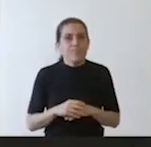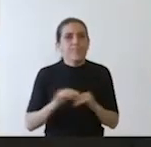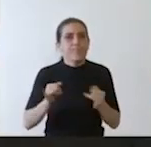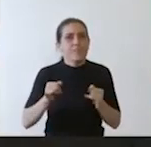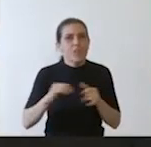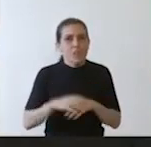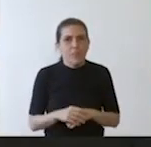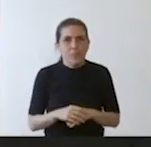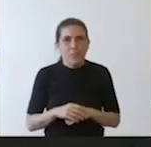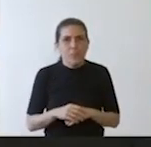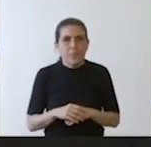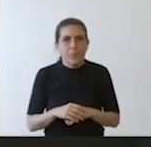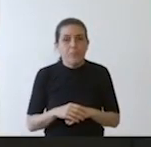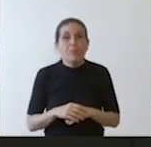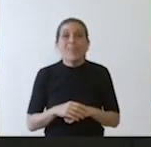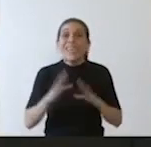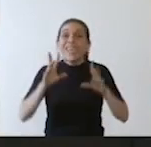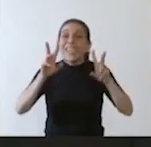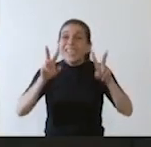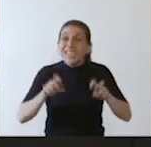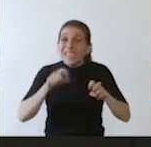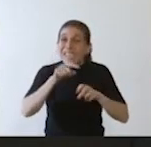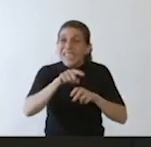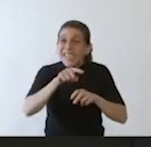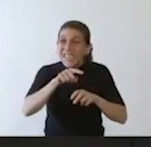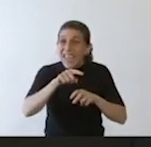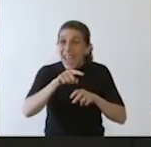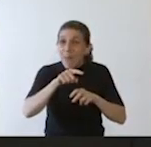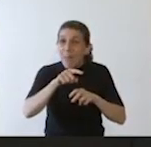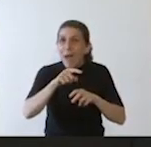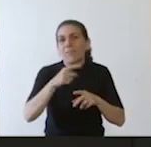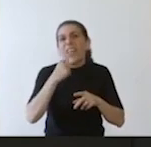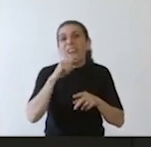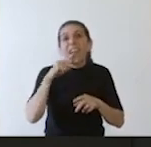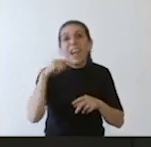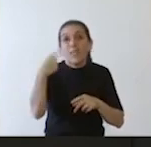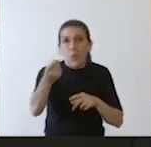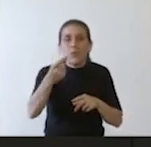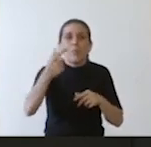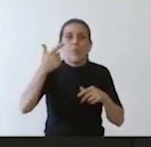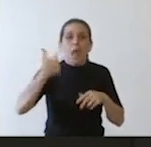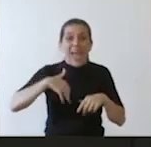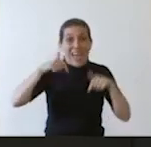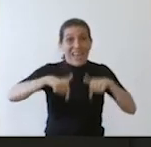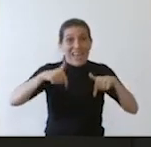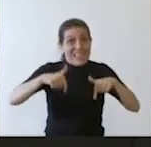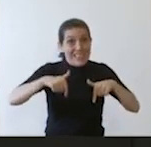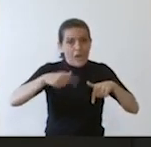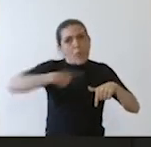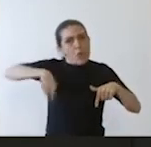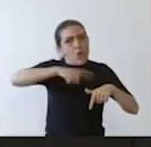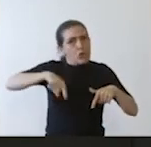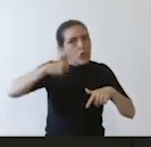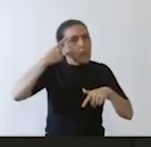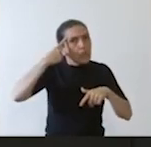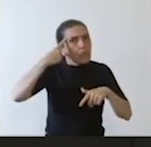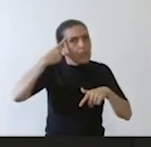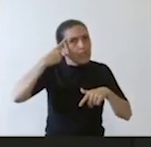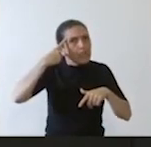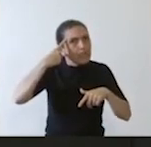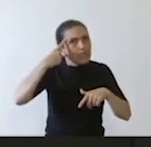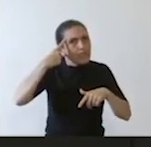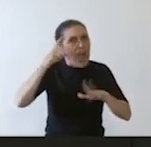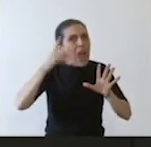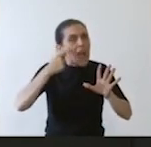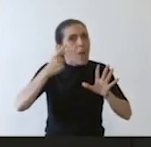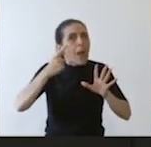en relación a la respuesta en Argentina, lo que nosotros estamos intentando en el país